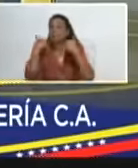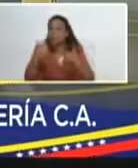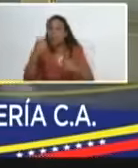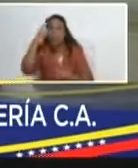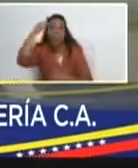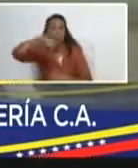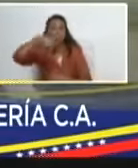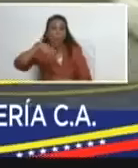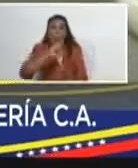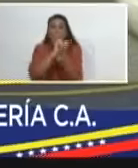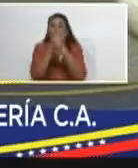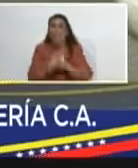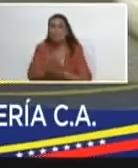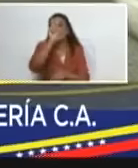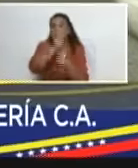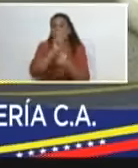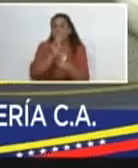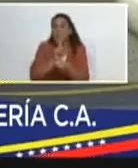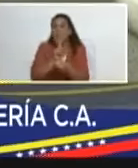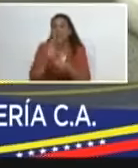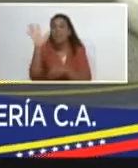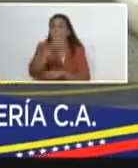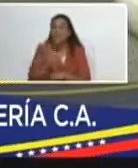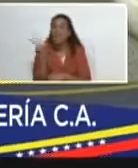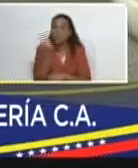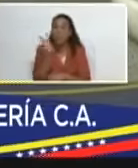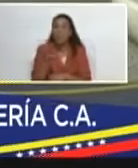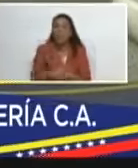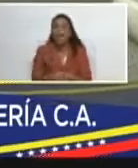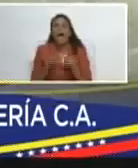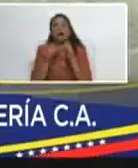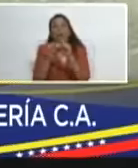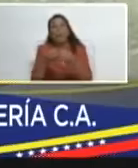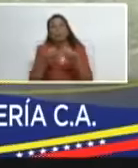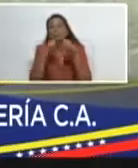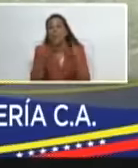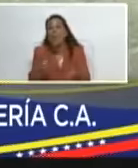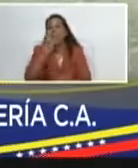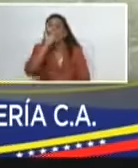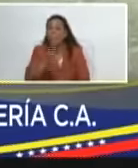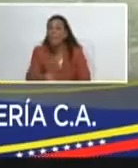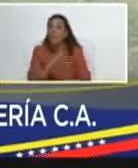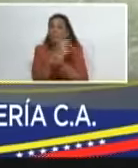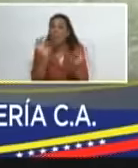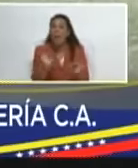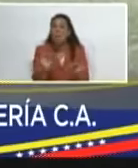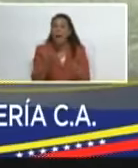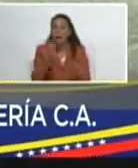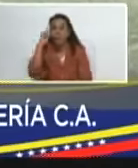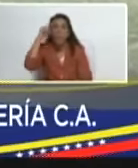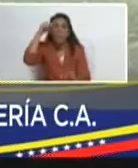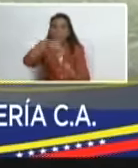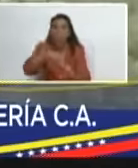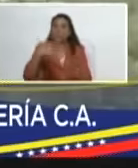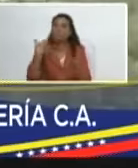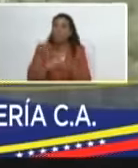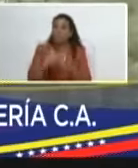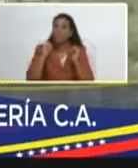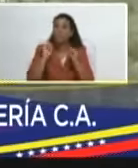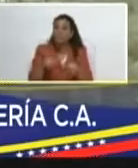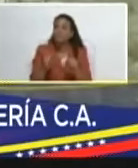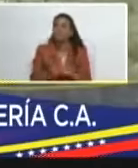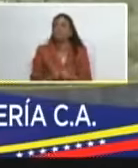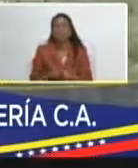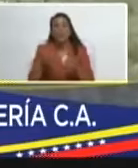hoy se convierte en la primera planta del país, que viene a contribuir también con este doble propósito que muy bien Abilio,